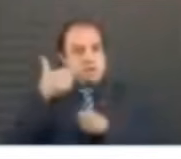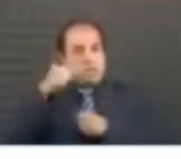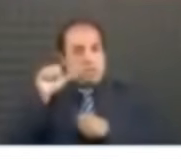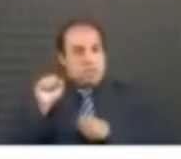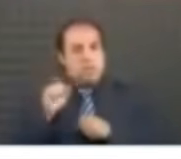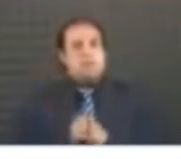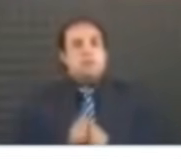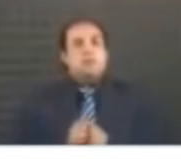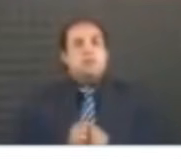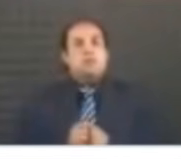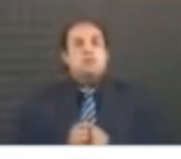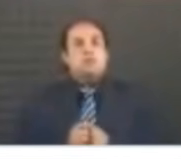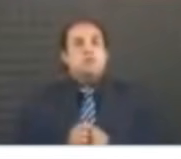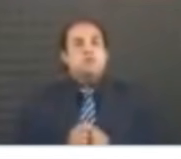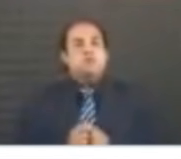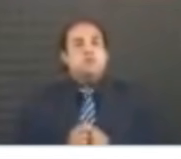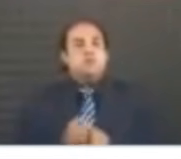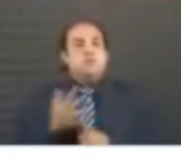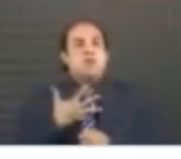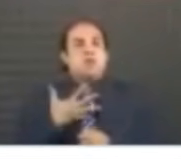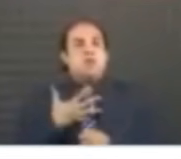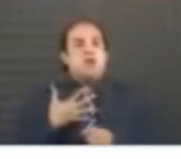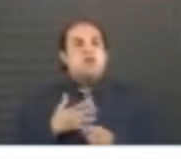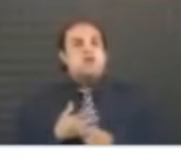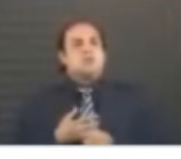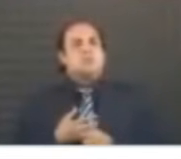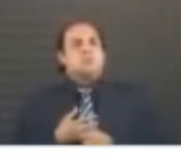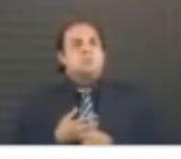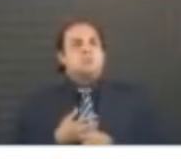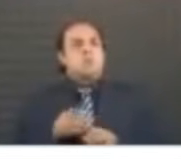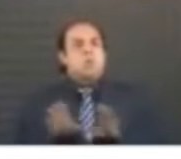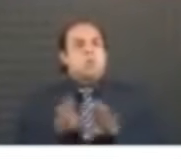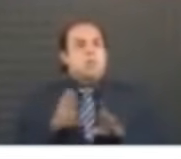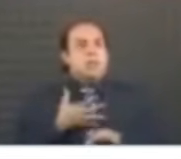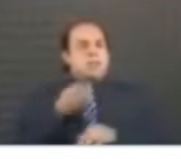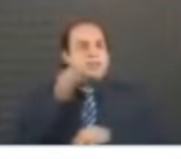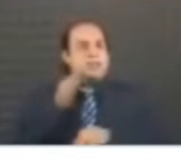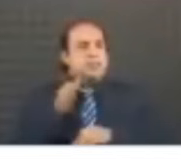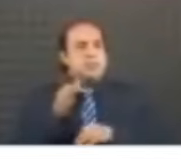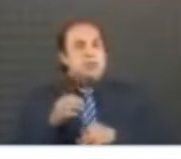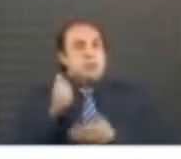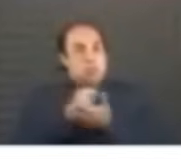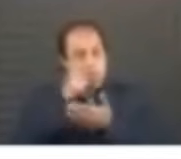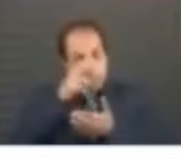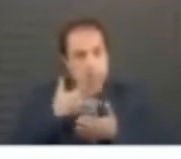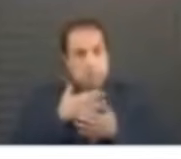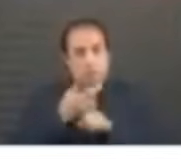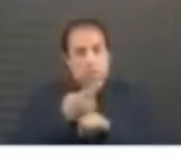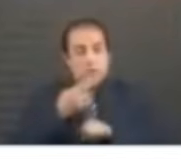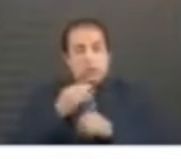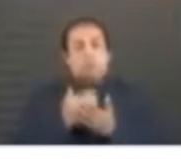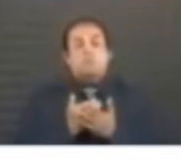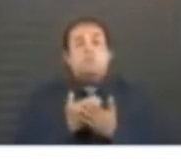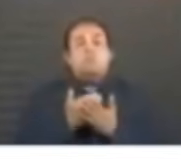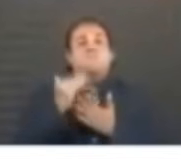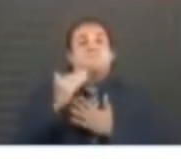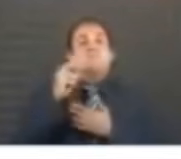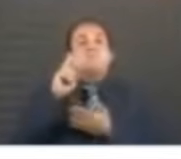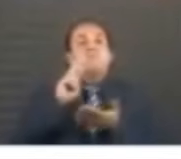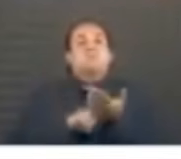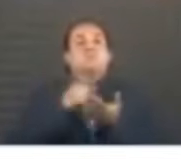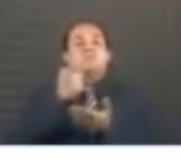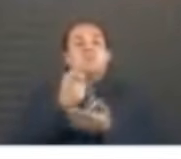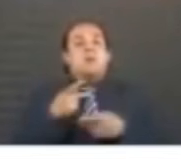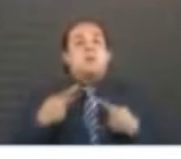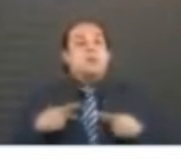pues influye en el precio, pero ¿de qué manera se puede atender esta situación? Porque la Ciudad de México es la que mayor aumento tiene en el precio y quienes pagan